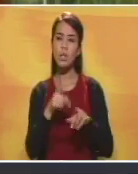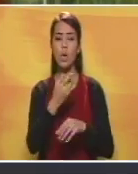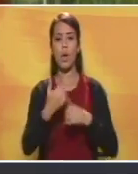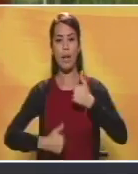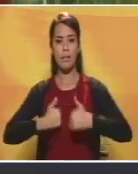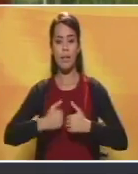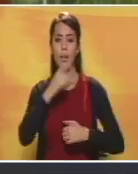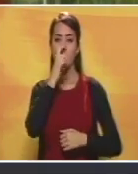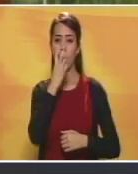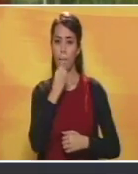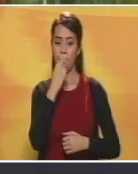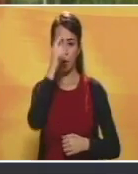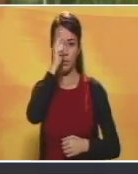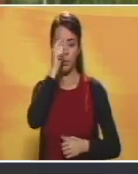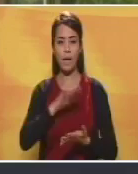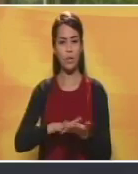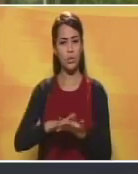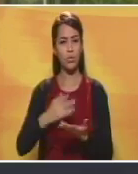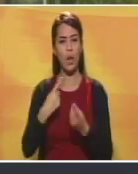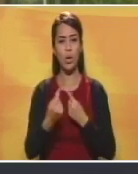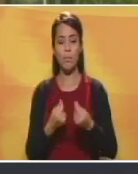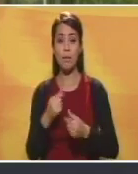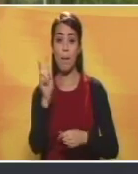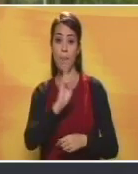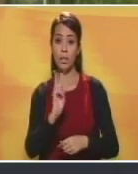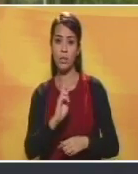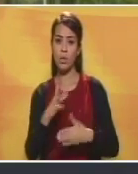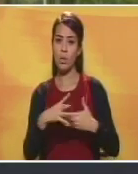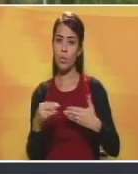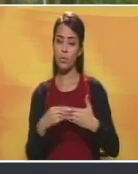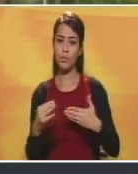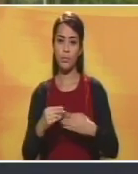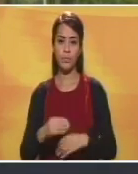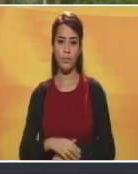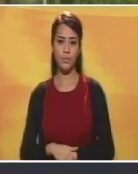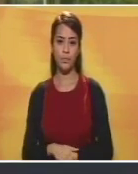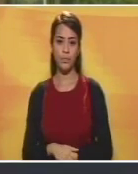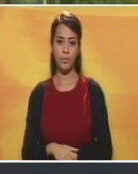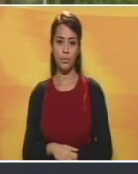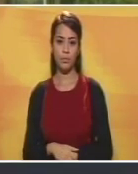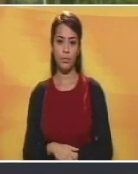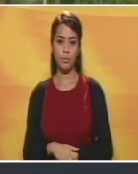candidato Henry Falcón pretenda resolver la economía venezolana a través de la dolarización.